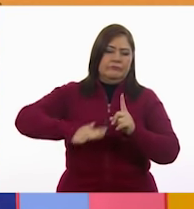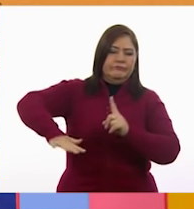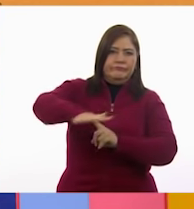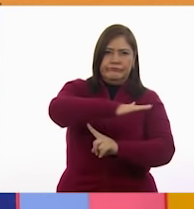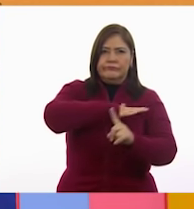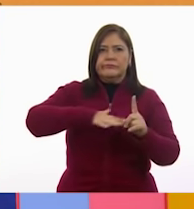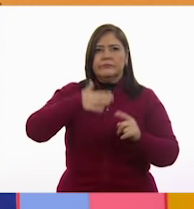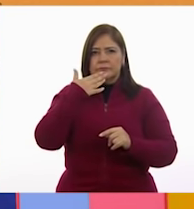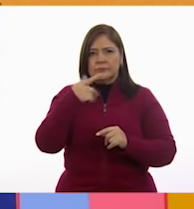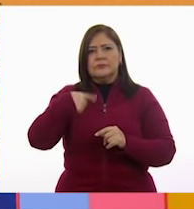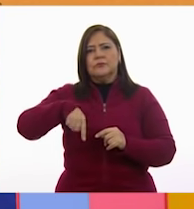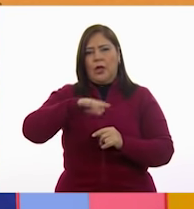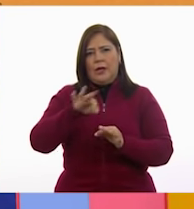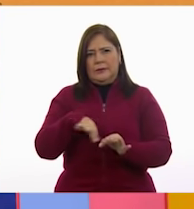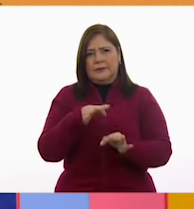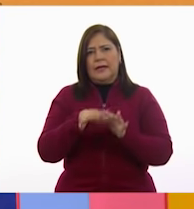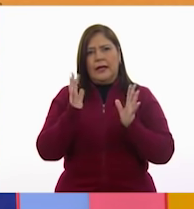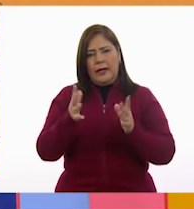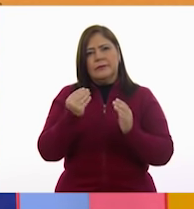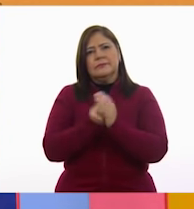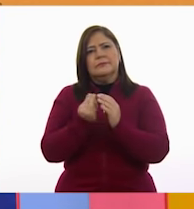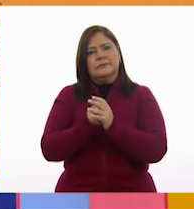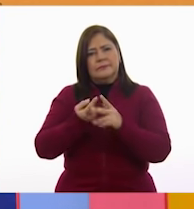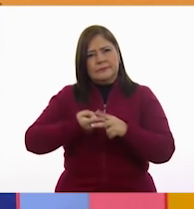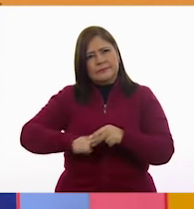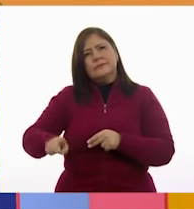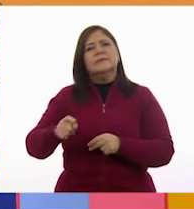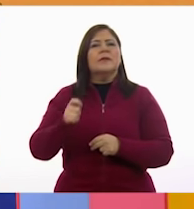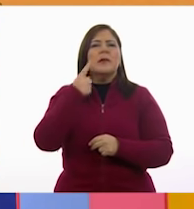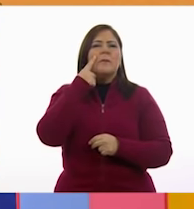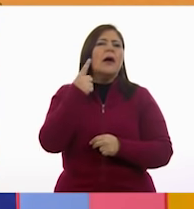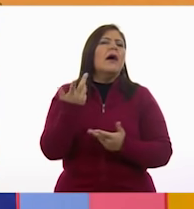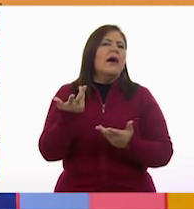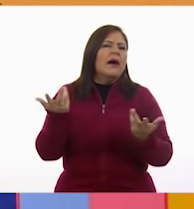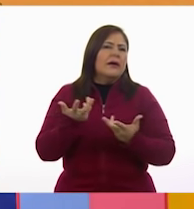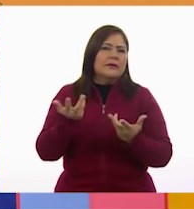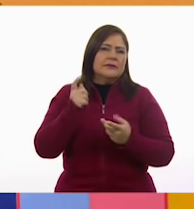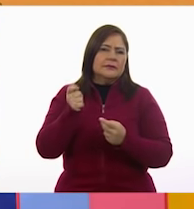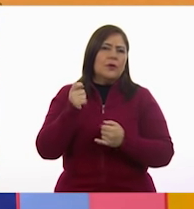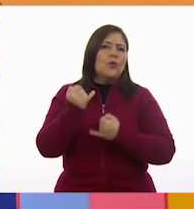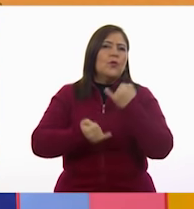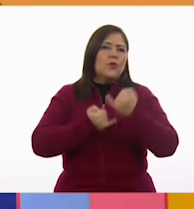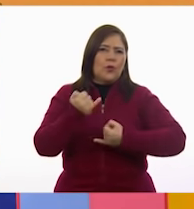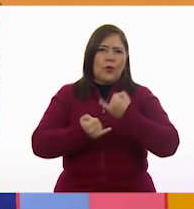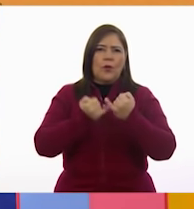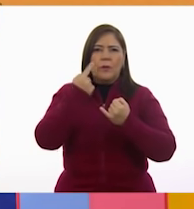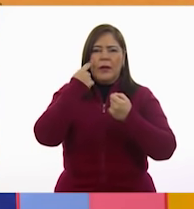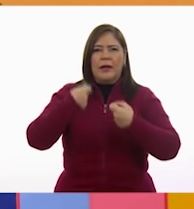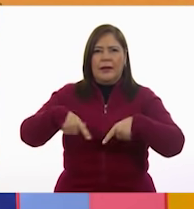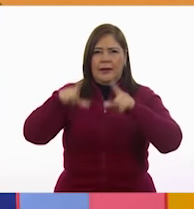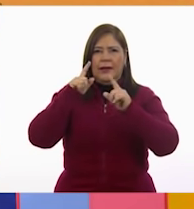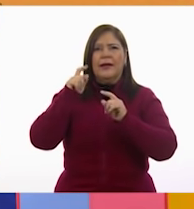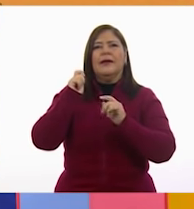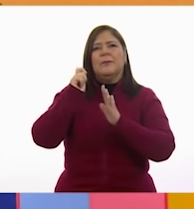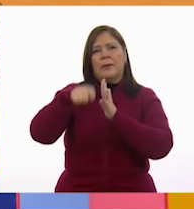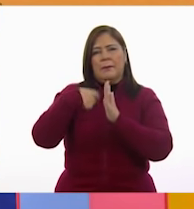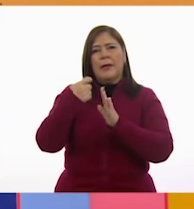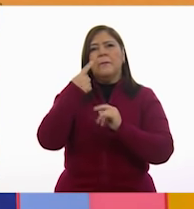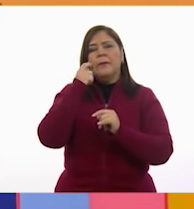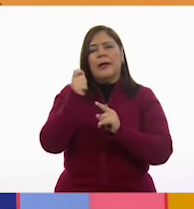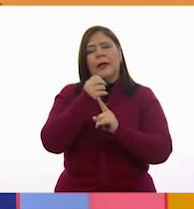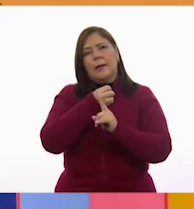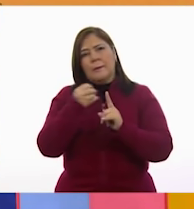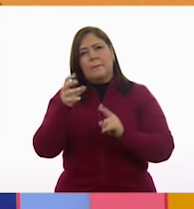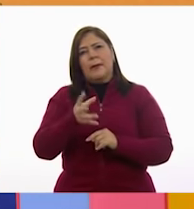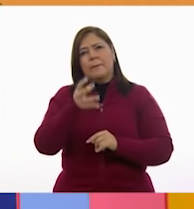estamos listos para iniciar la sesión. Y entonces vamos a hacer un juego primero que vamos a ver en un video. Vamos a aprendernos la secuencia